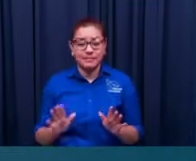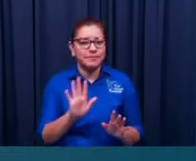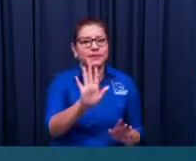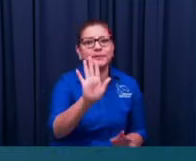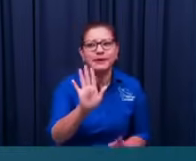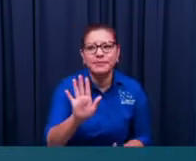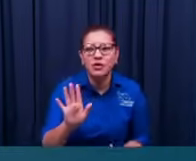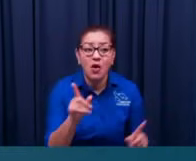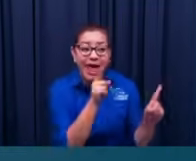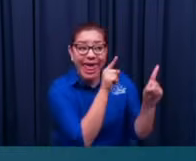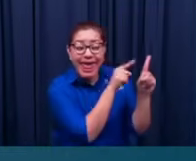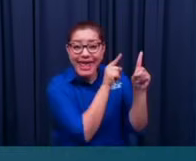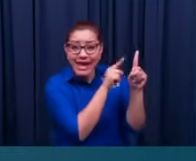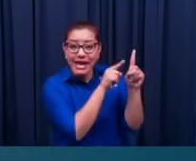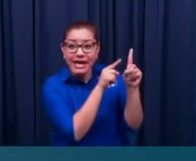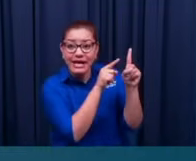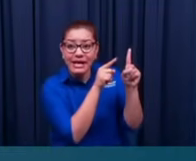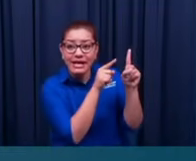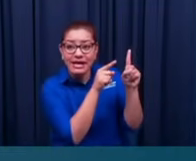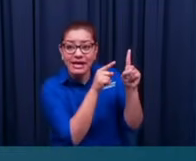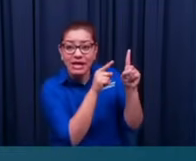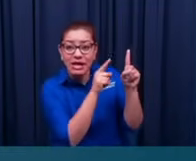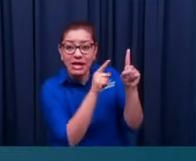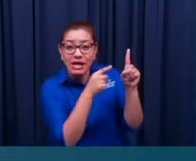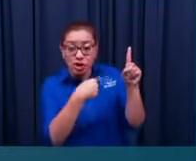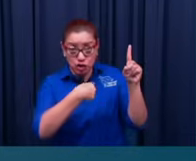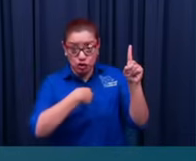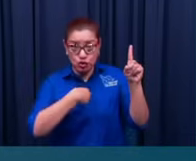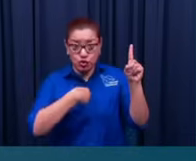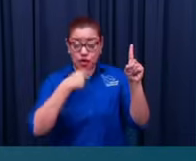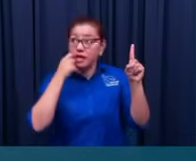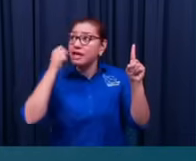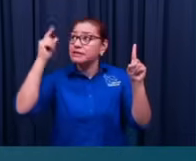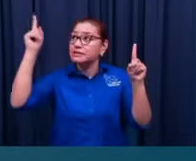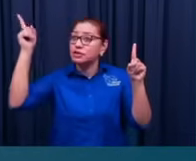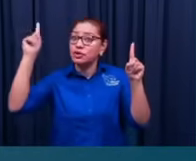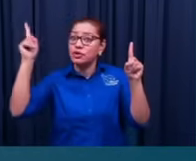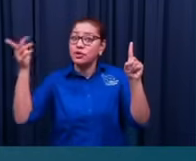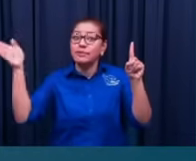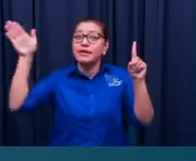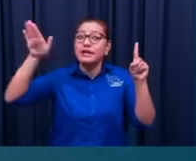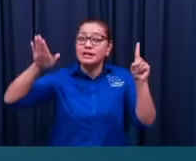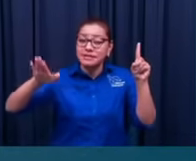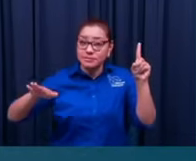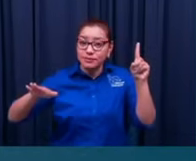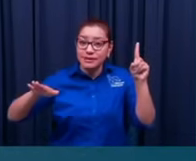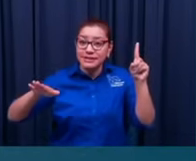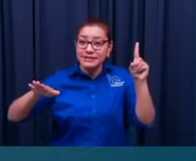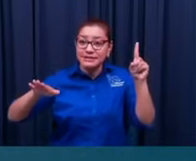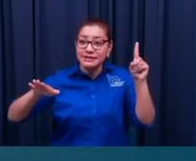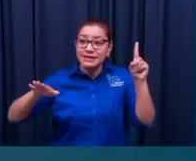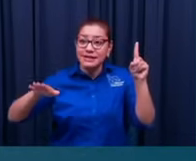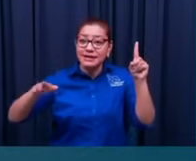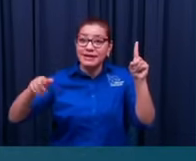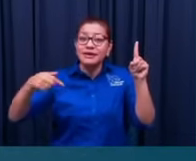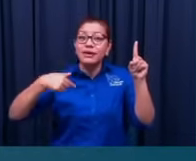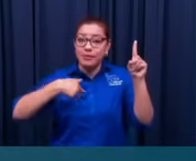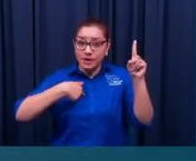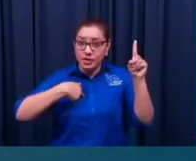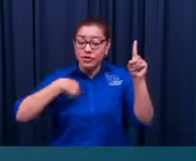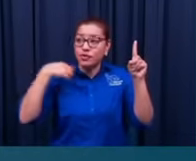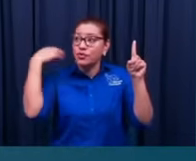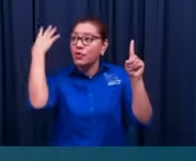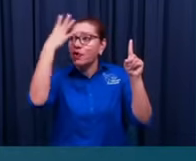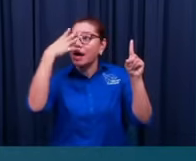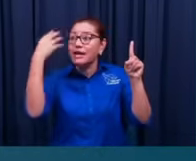espéreme, él dice, lo digo yo, no el Señor. Pero después él dice, pero yo también tengo el